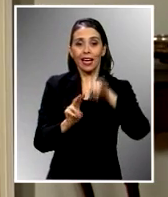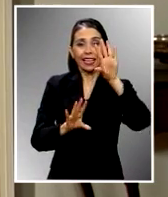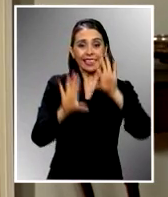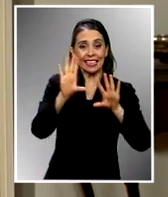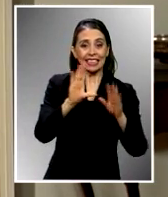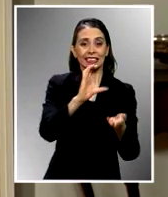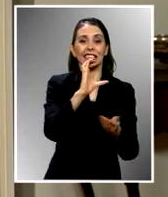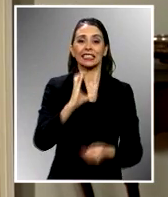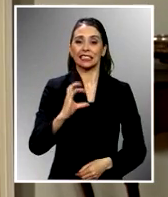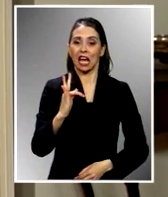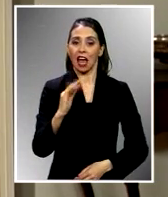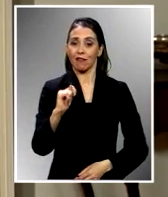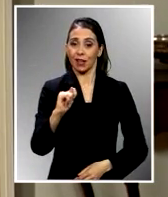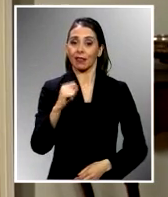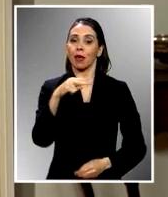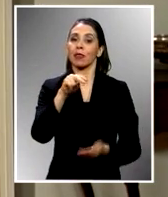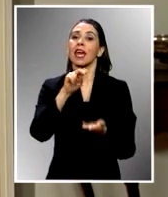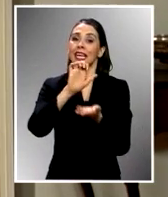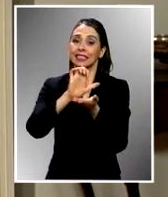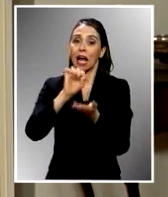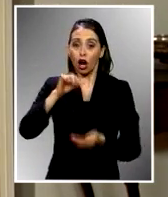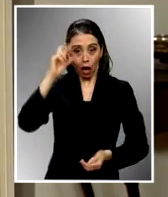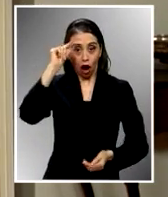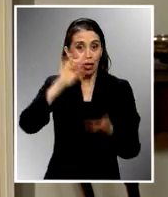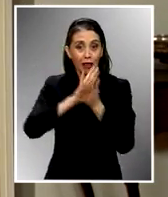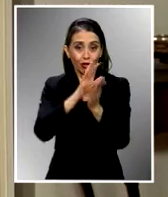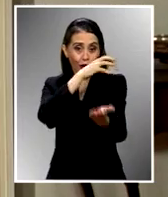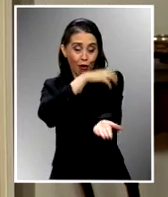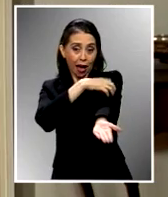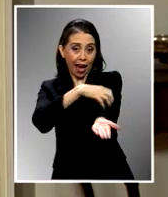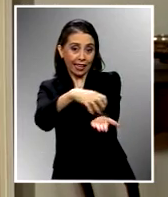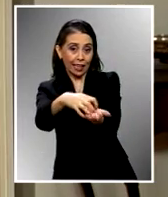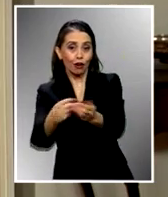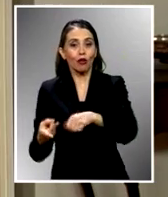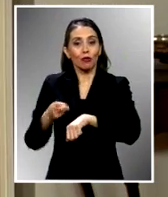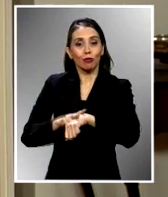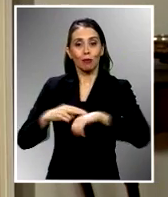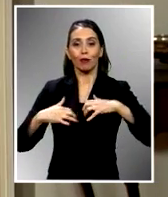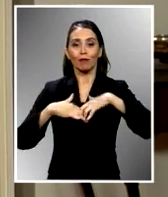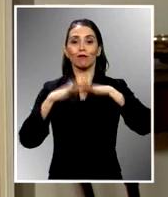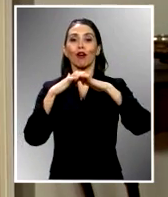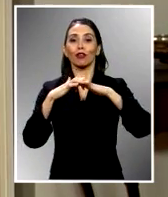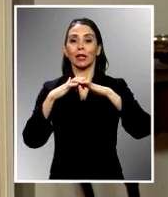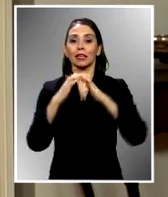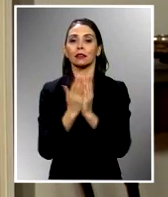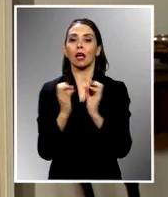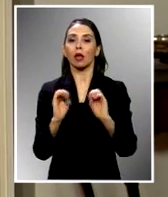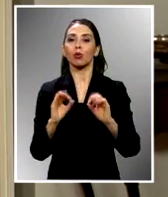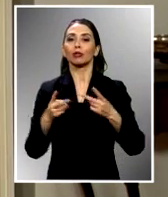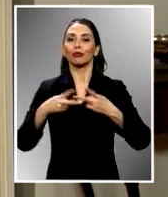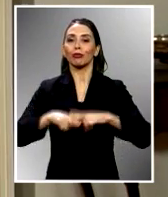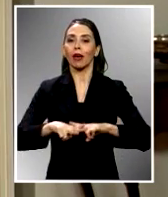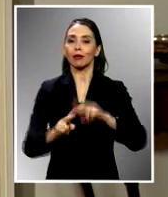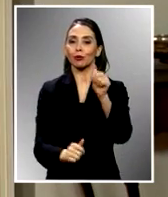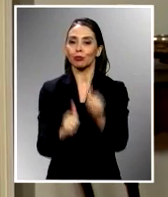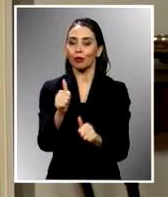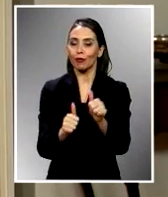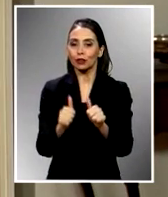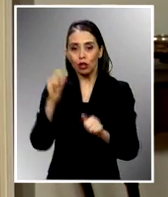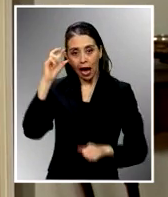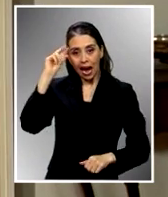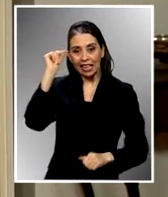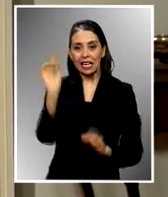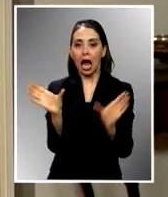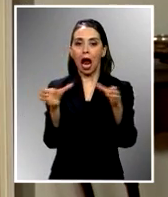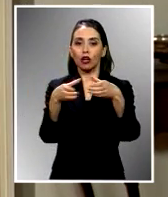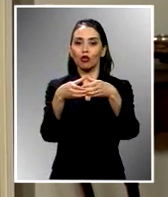centros de formación técnica estatales que estamos creando en todas las regiones proponemos fortalecer la educación técnico profesional con la creación